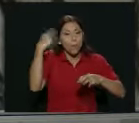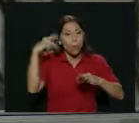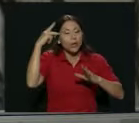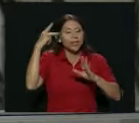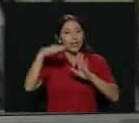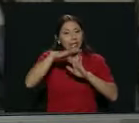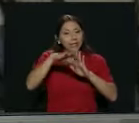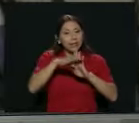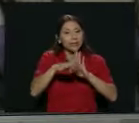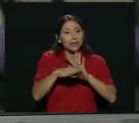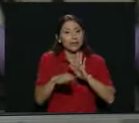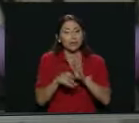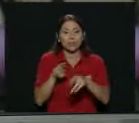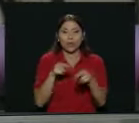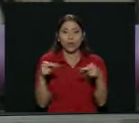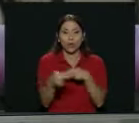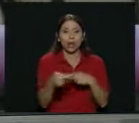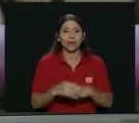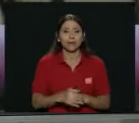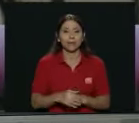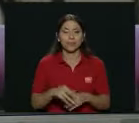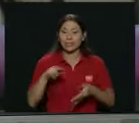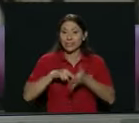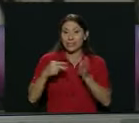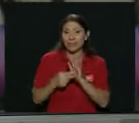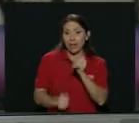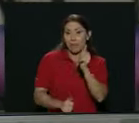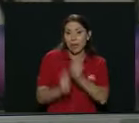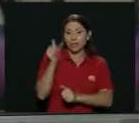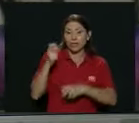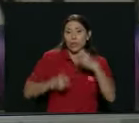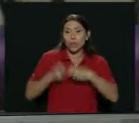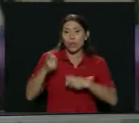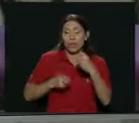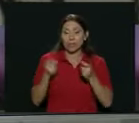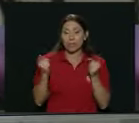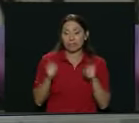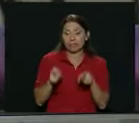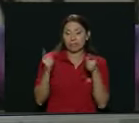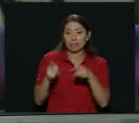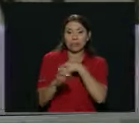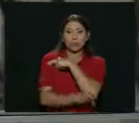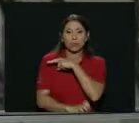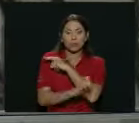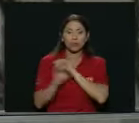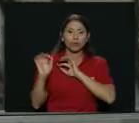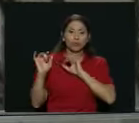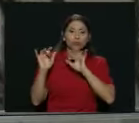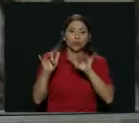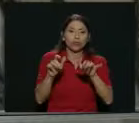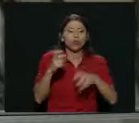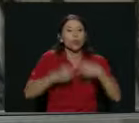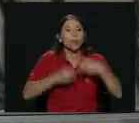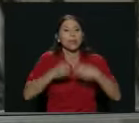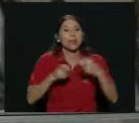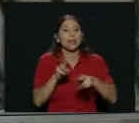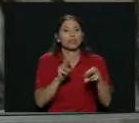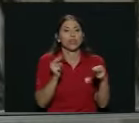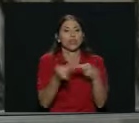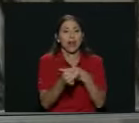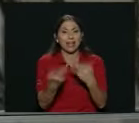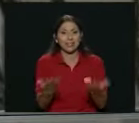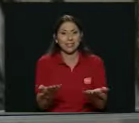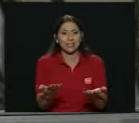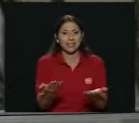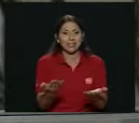de corte regional. Es decir, la mayoría de problemas que dan origen a la migración son problemas de índole regional que vivimos de una u